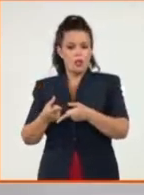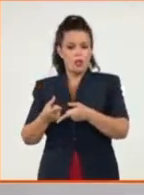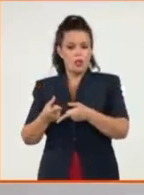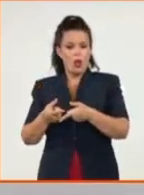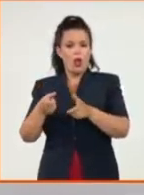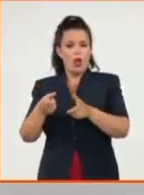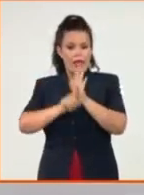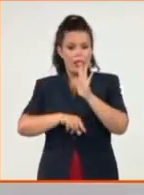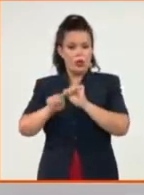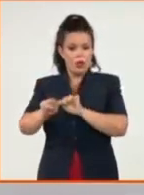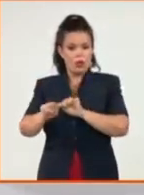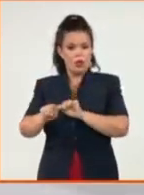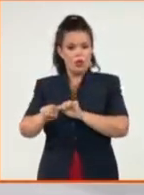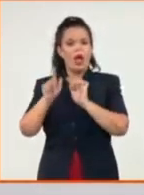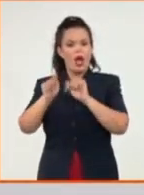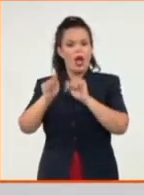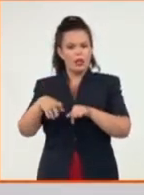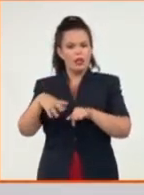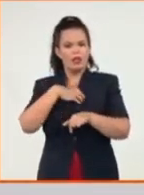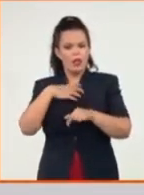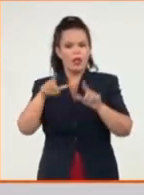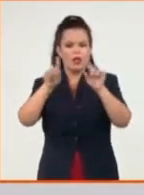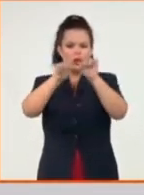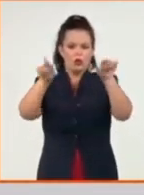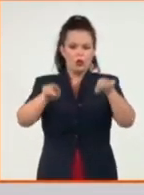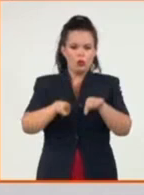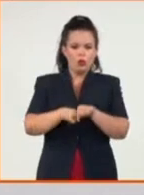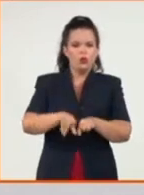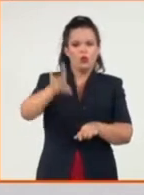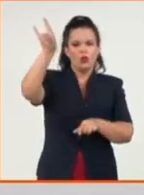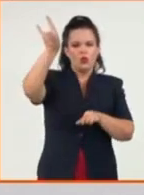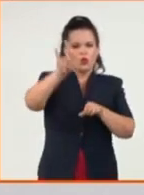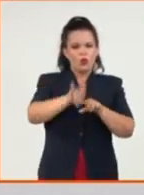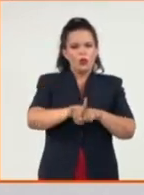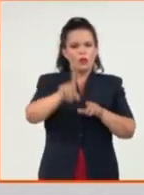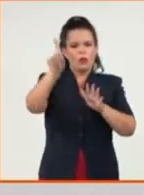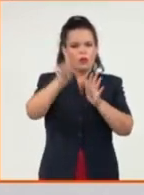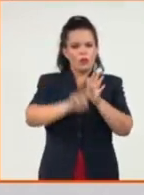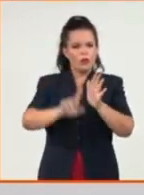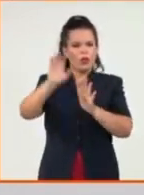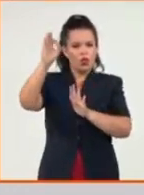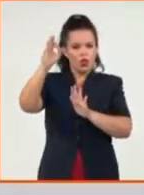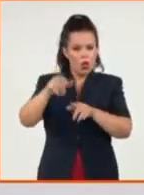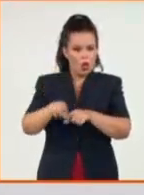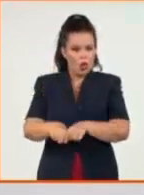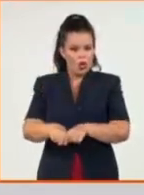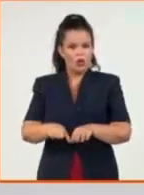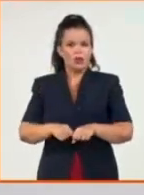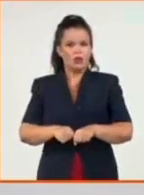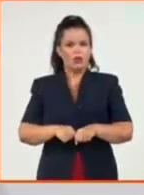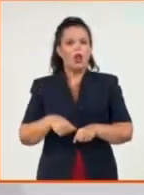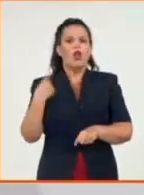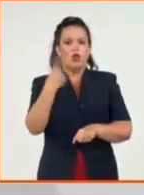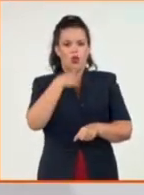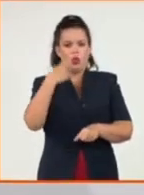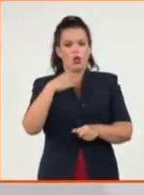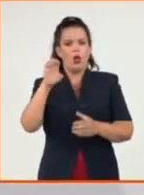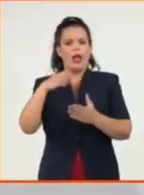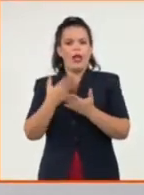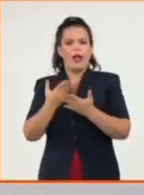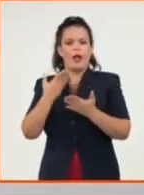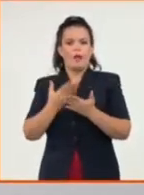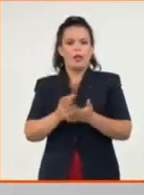del sistema solar es de un kilo que están hoy disponibles por en la tienda de comercio electrónico y que copextel lowenthal y bueno hacerla